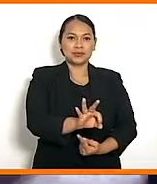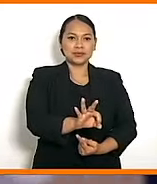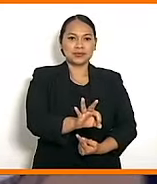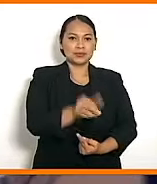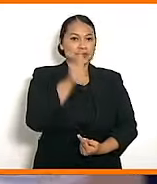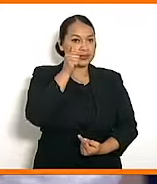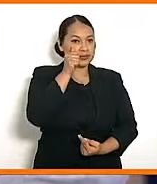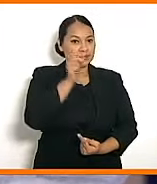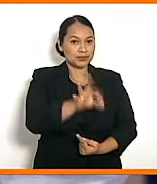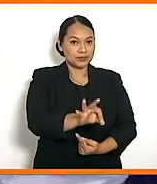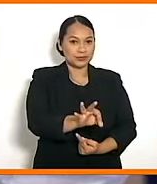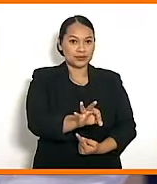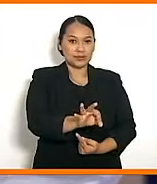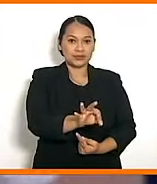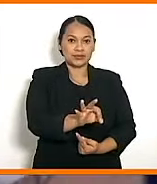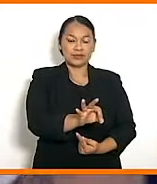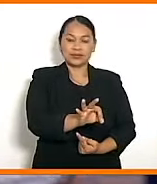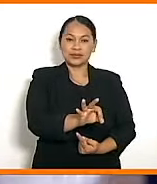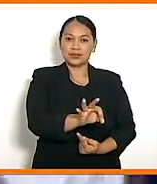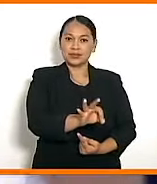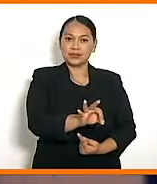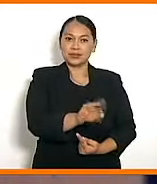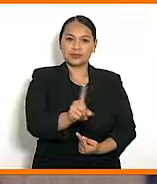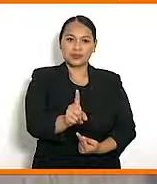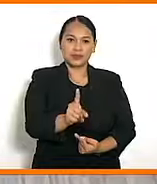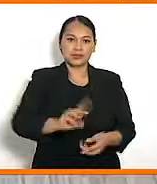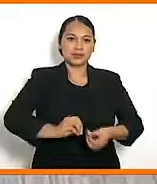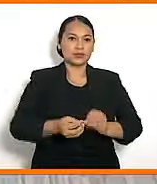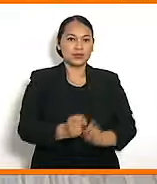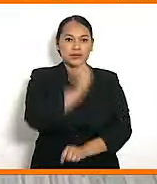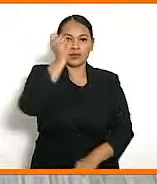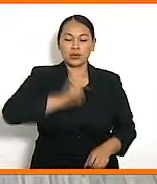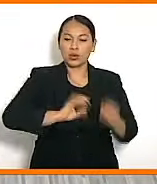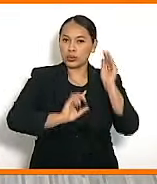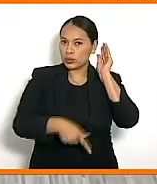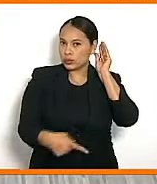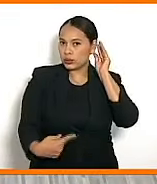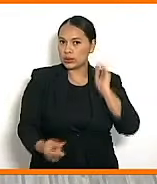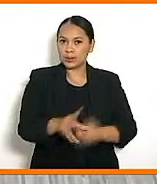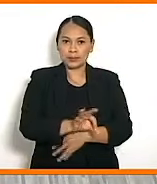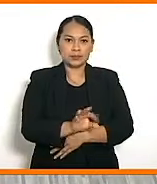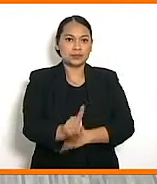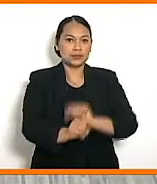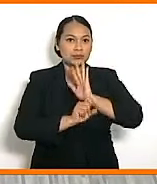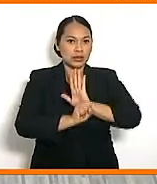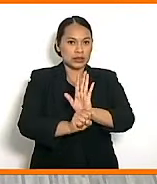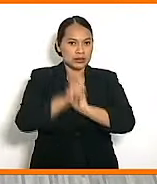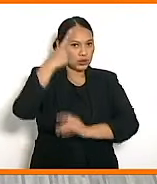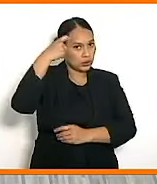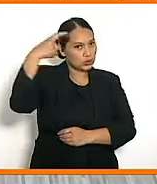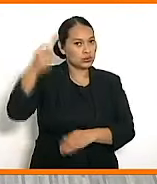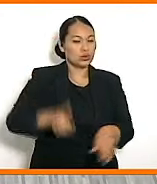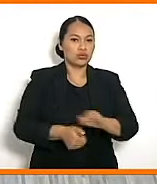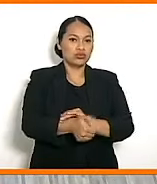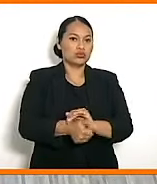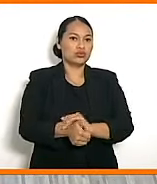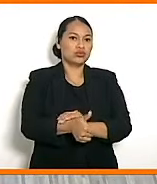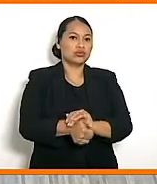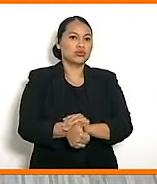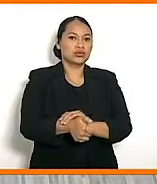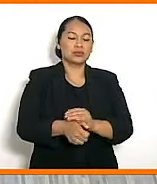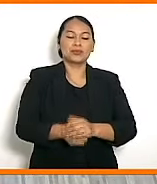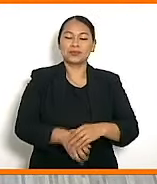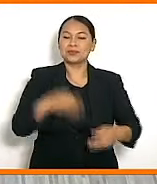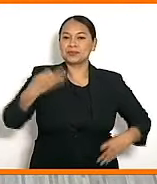atentos, porque tu segundo dígito es 1. Tu número ganador es el 91 con su símbolo de sueños tortuga.